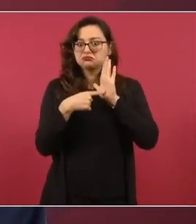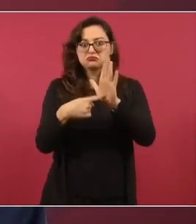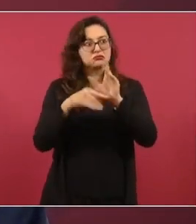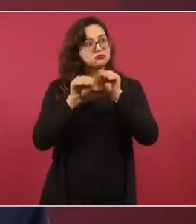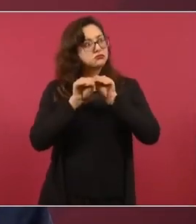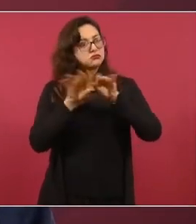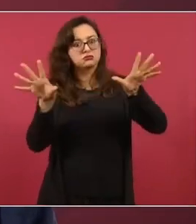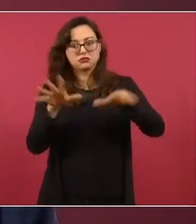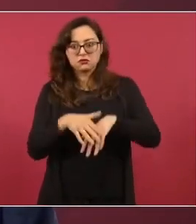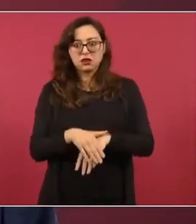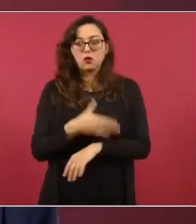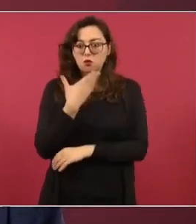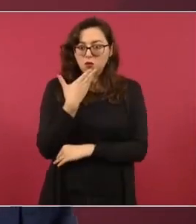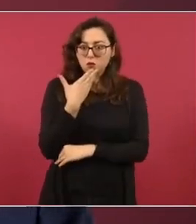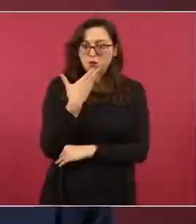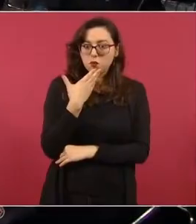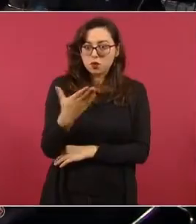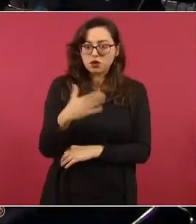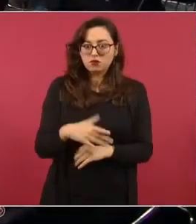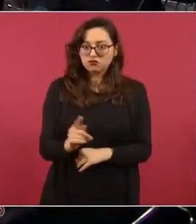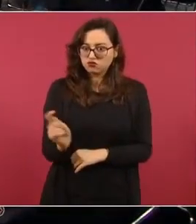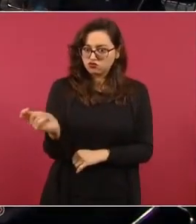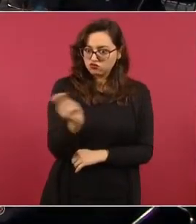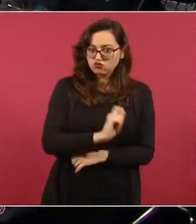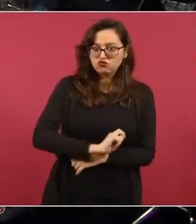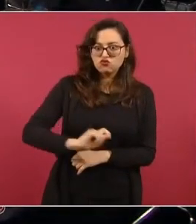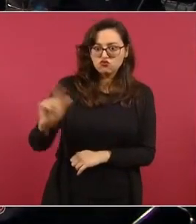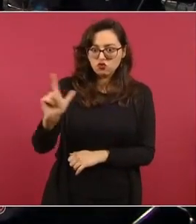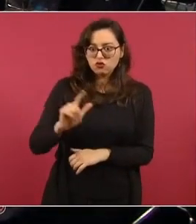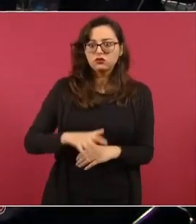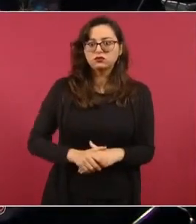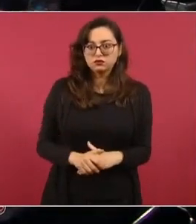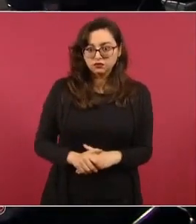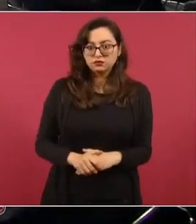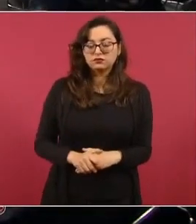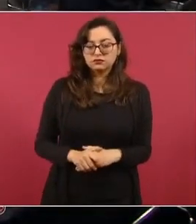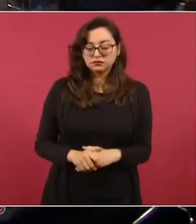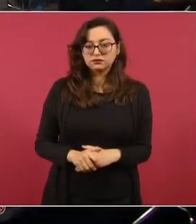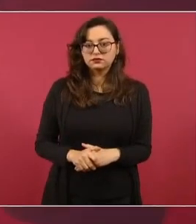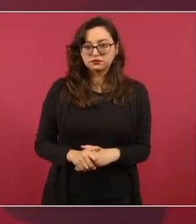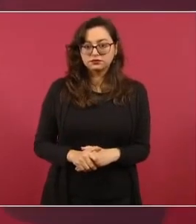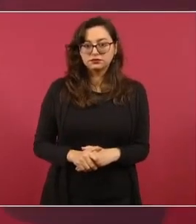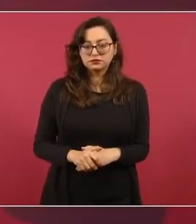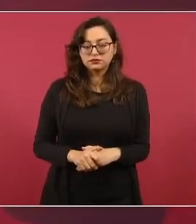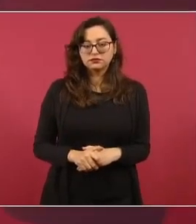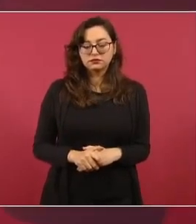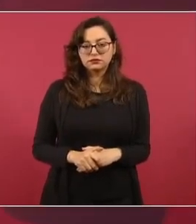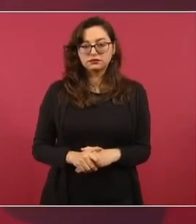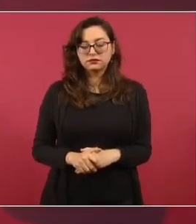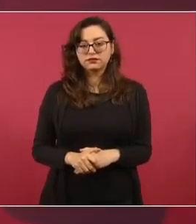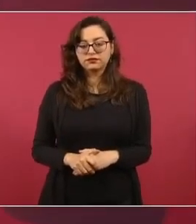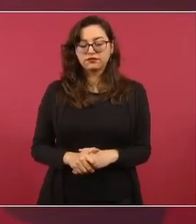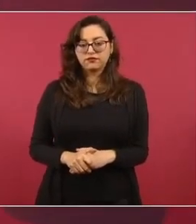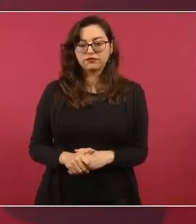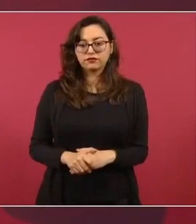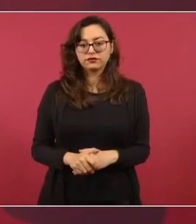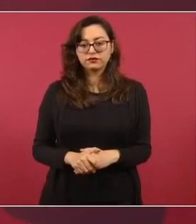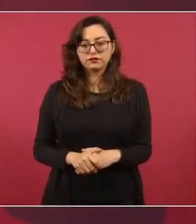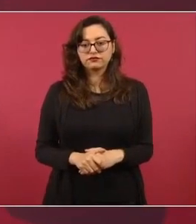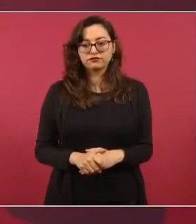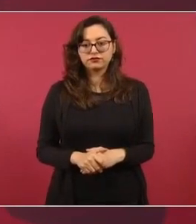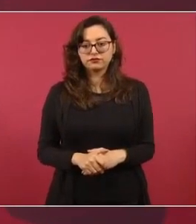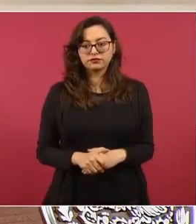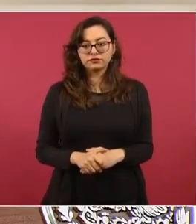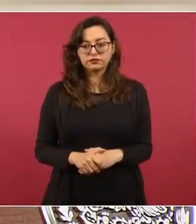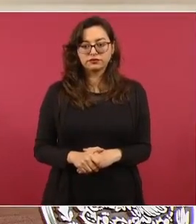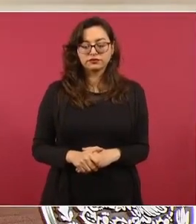haciendo, la manera tan profesional como expones este